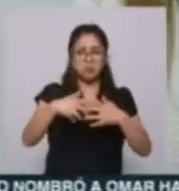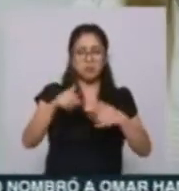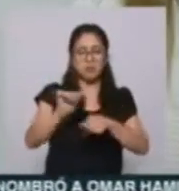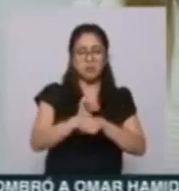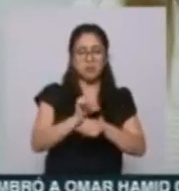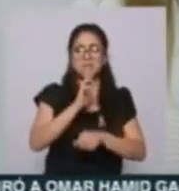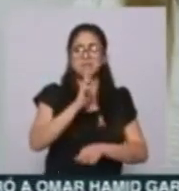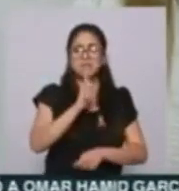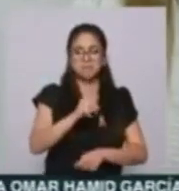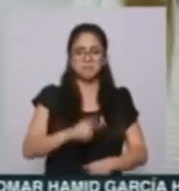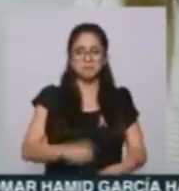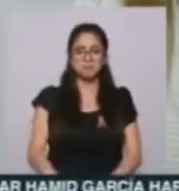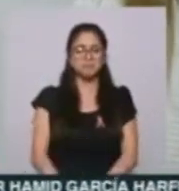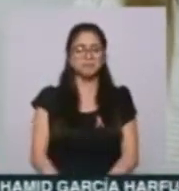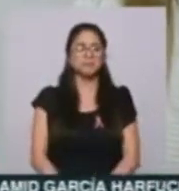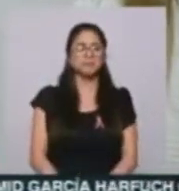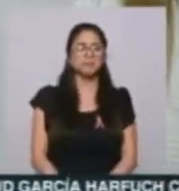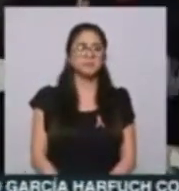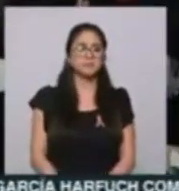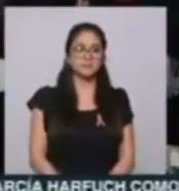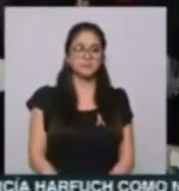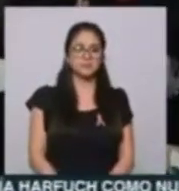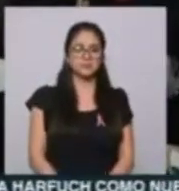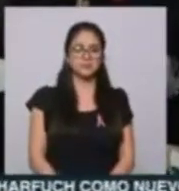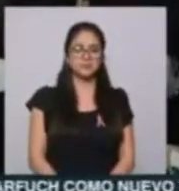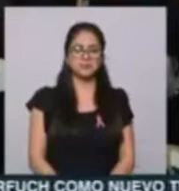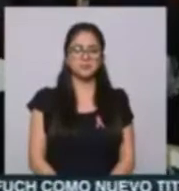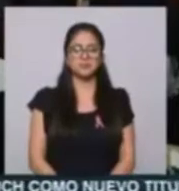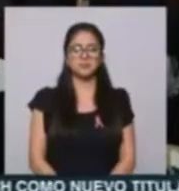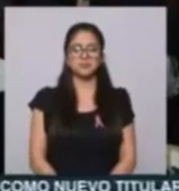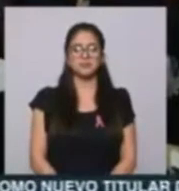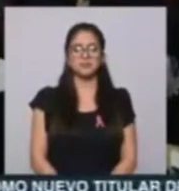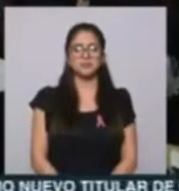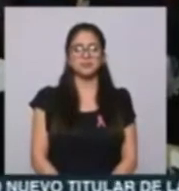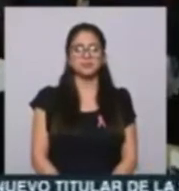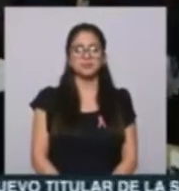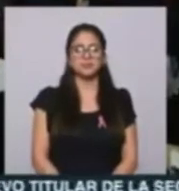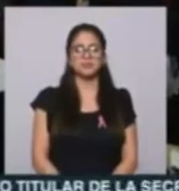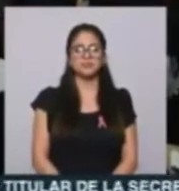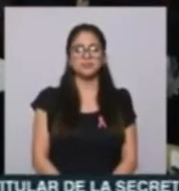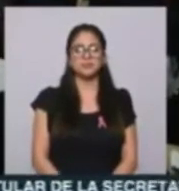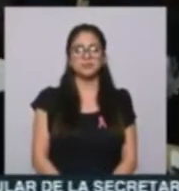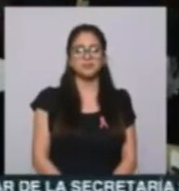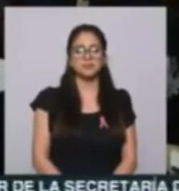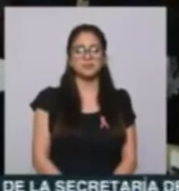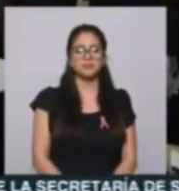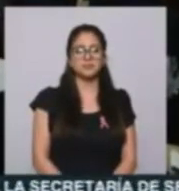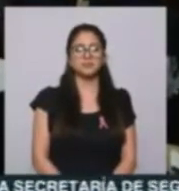Imágenes, Javier Martínez, información y voz, Alberto Álvarez Santana, 21 Noticias.